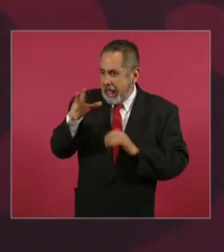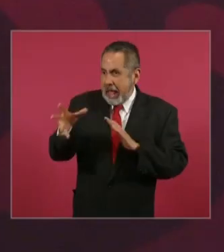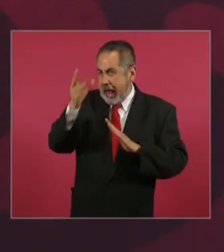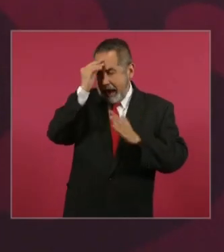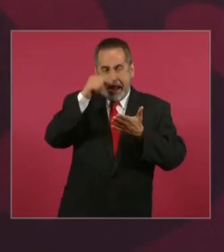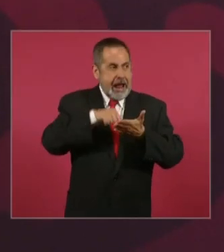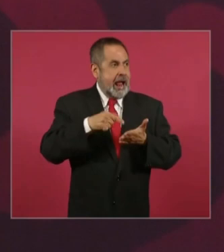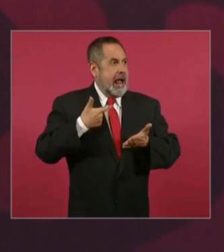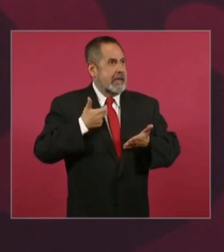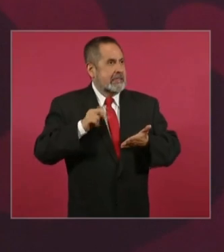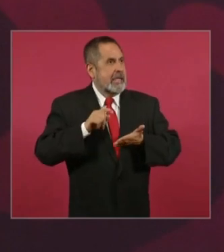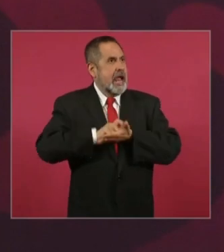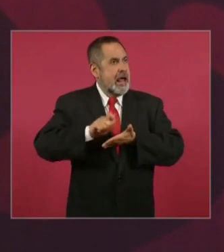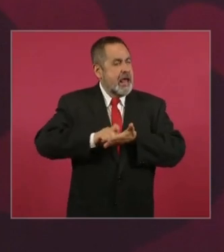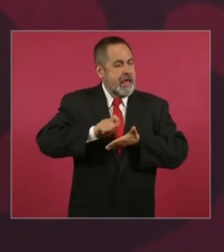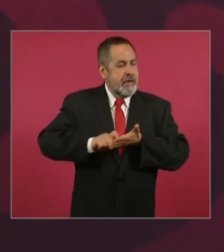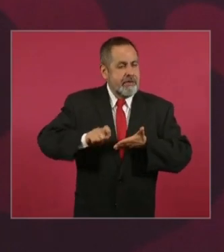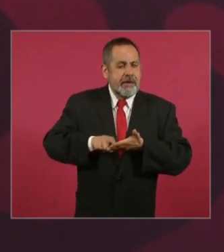general Uribe Uribe,